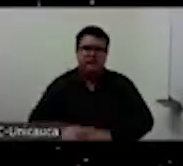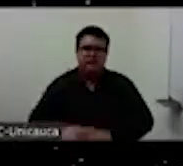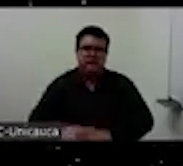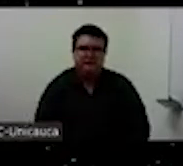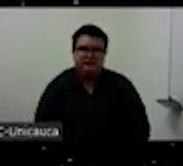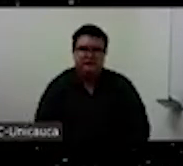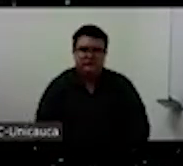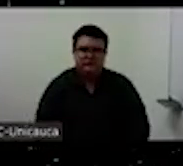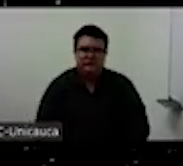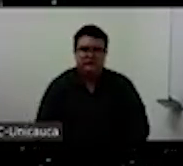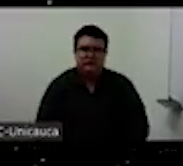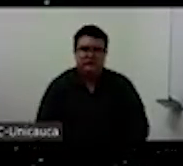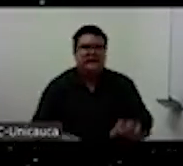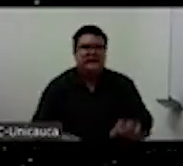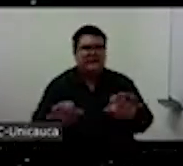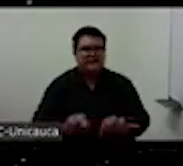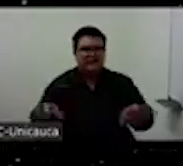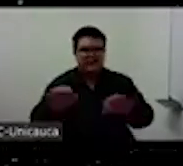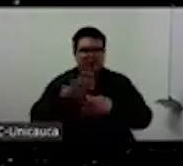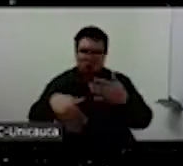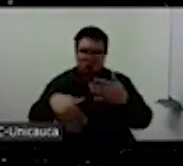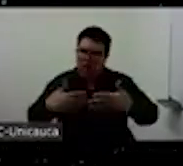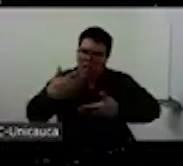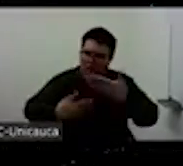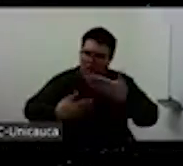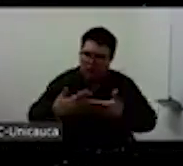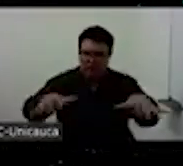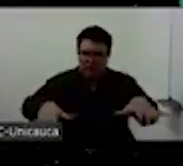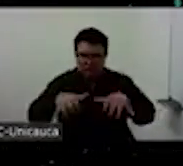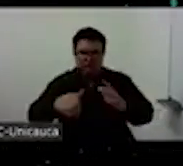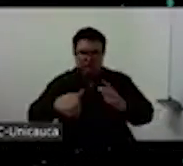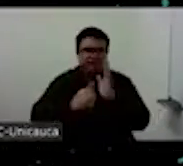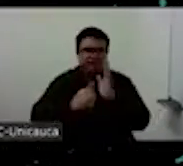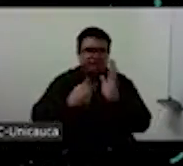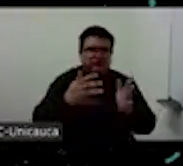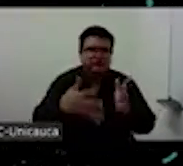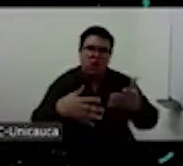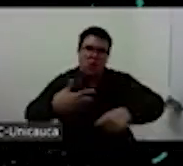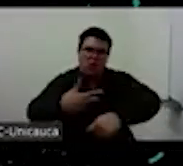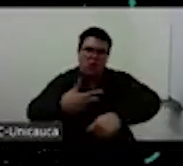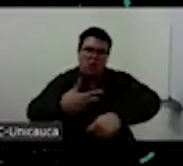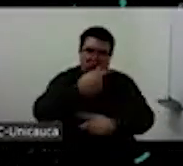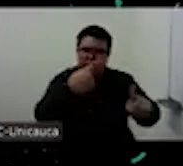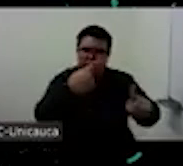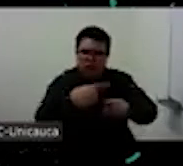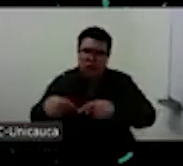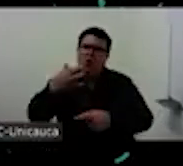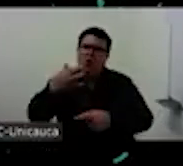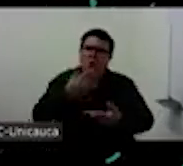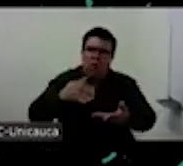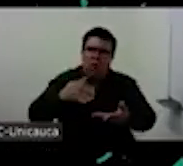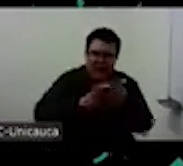El resultado del procesamiento de esta materia prima supone,